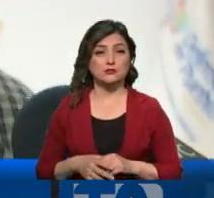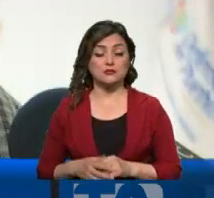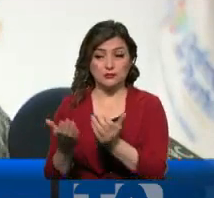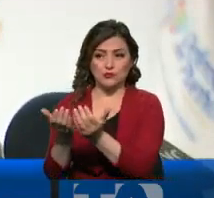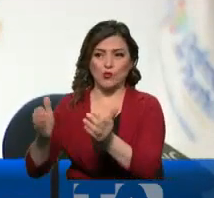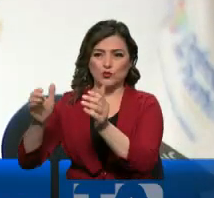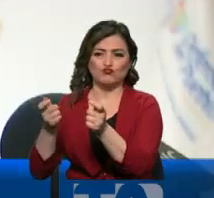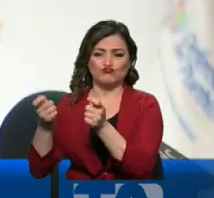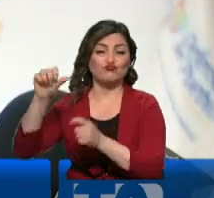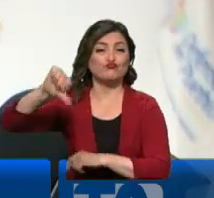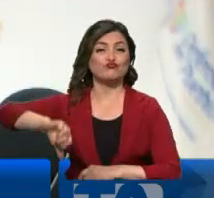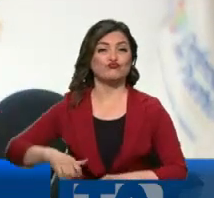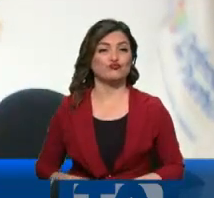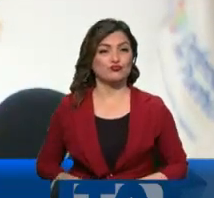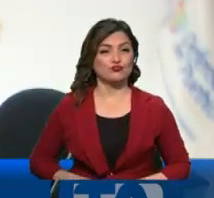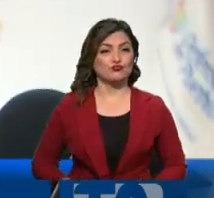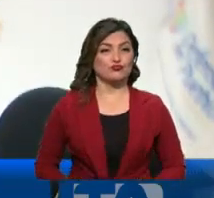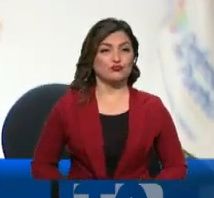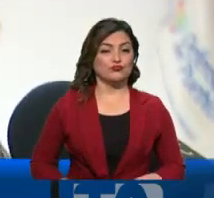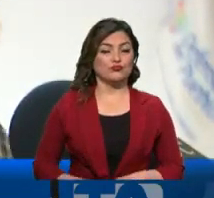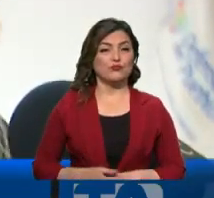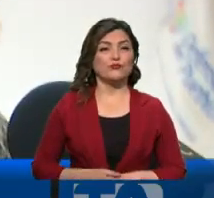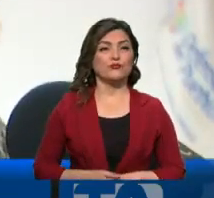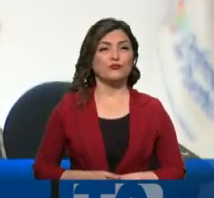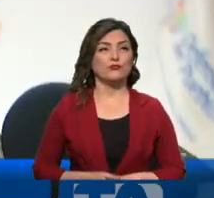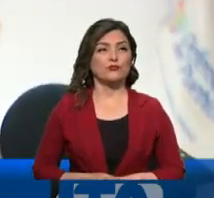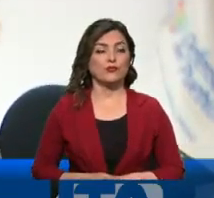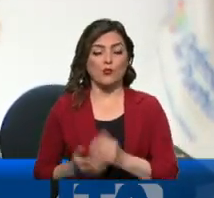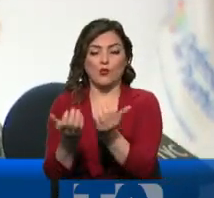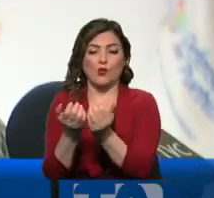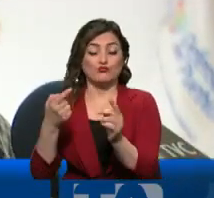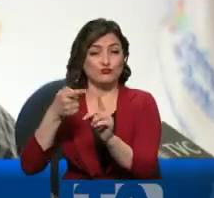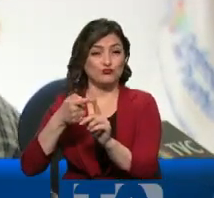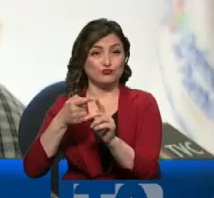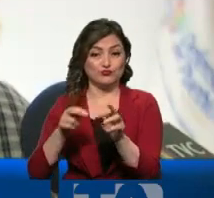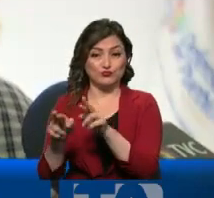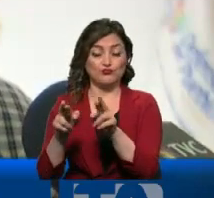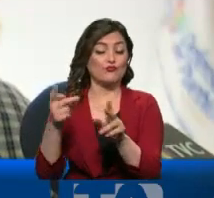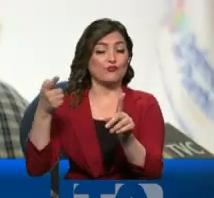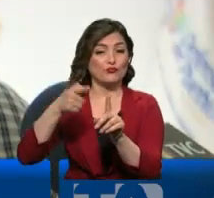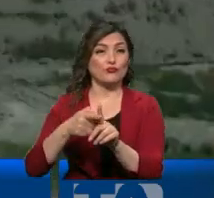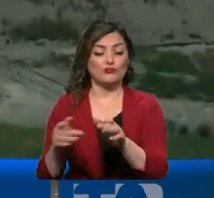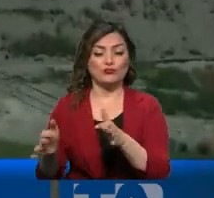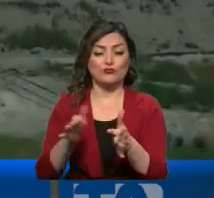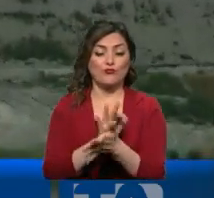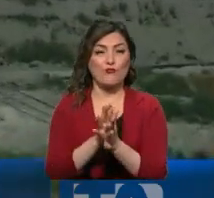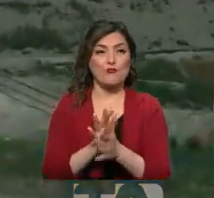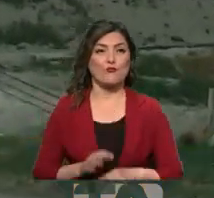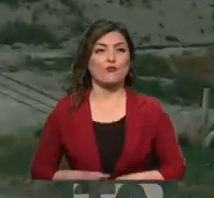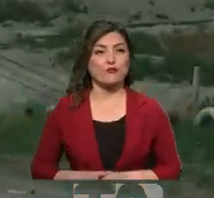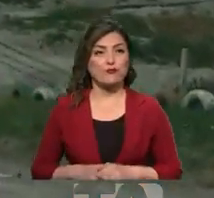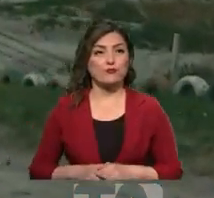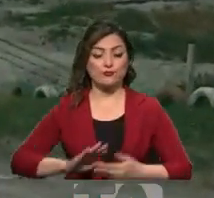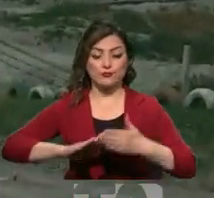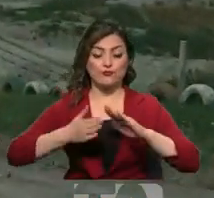relleno sanitario, los lixiviados que están botando al río directamente porque no hay tratamiento. Las comunidades